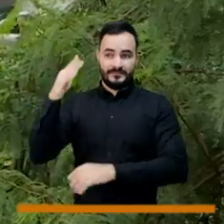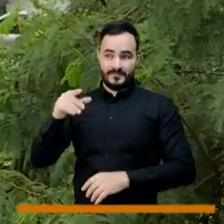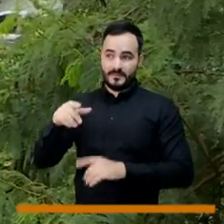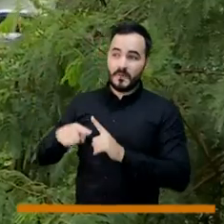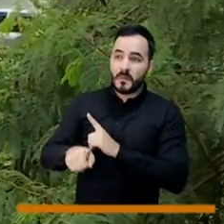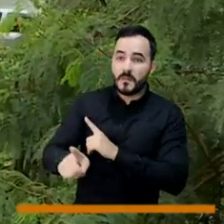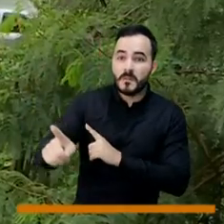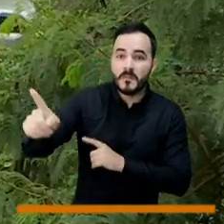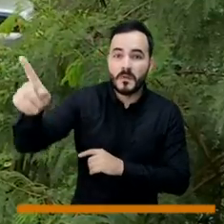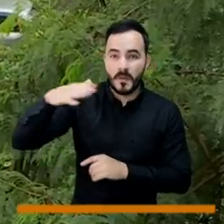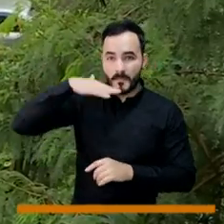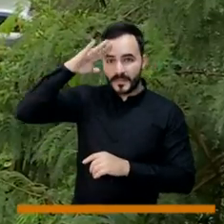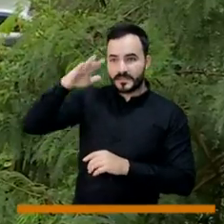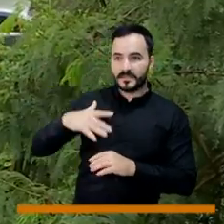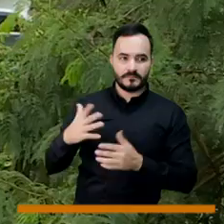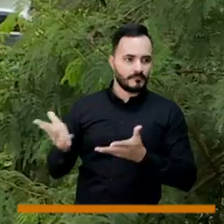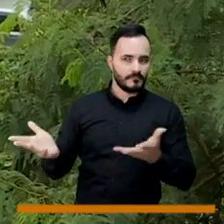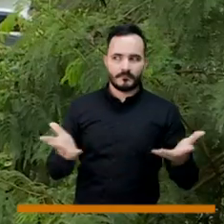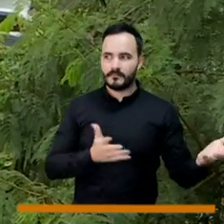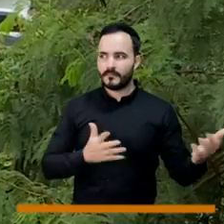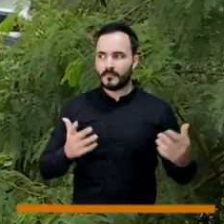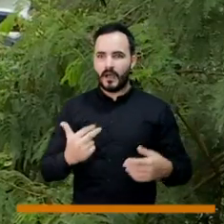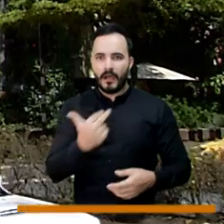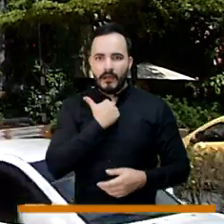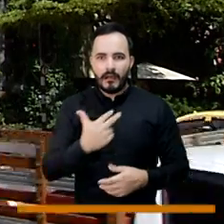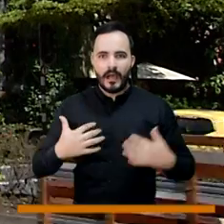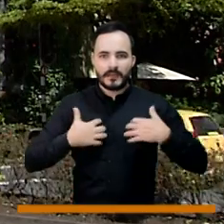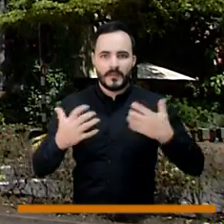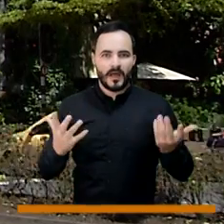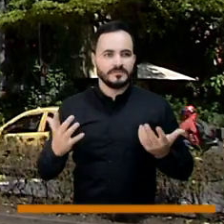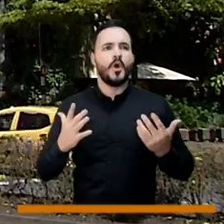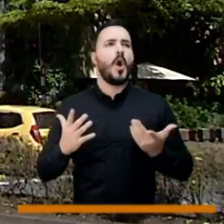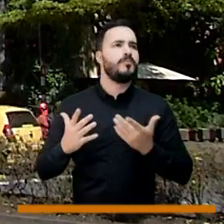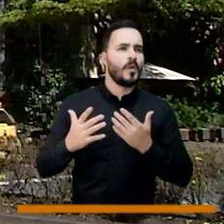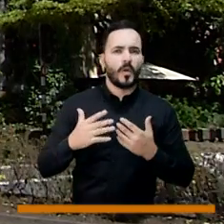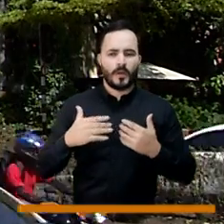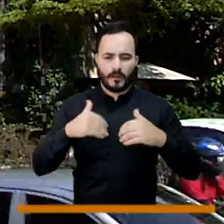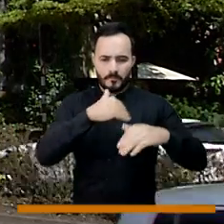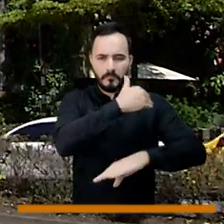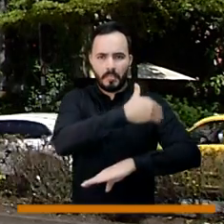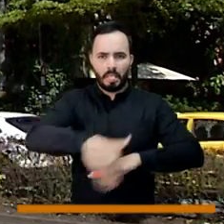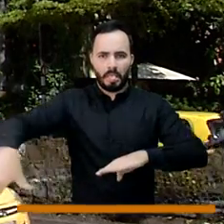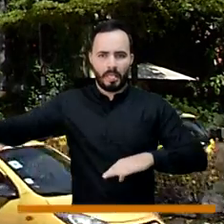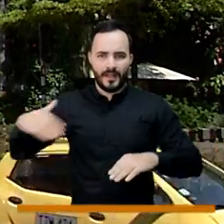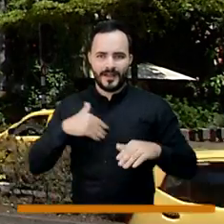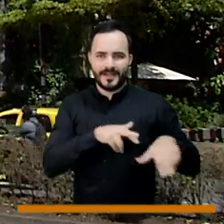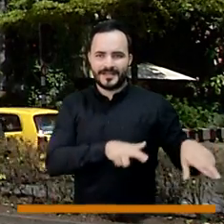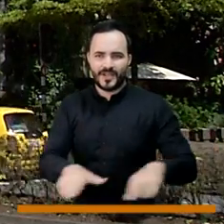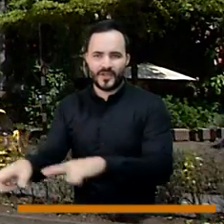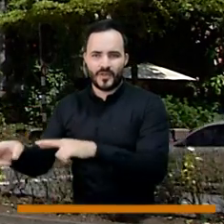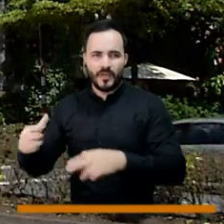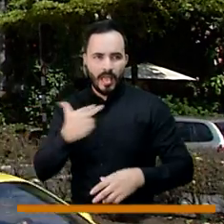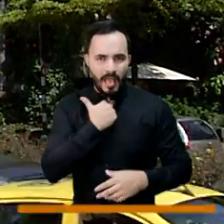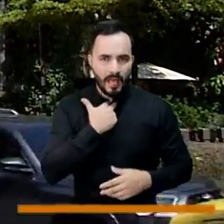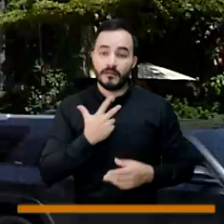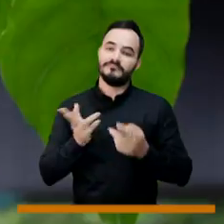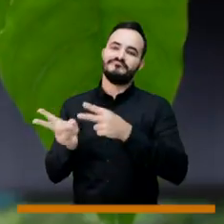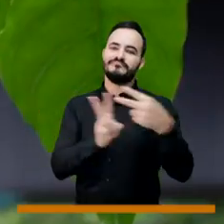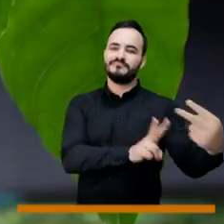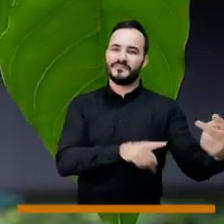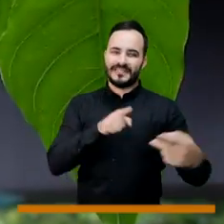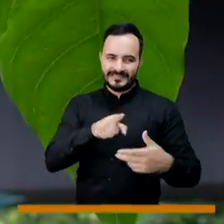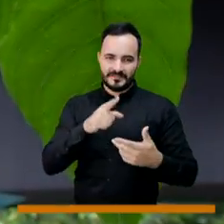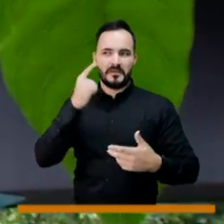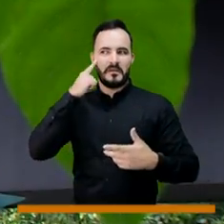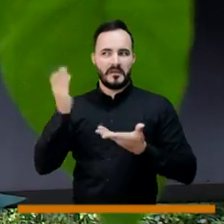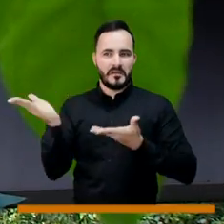río y el castillo en la parte alta ya de Medellín, no hay ningún paso que se le semeje a este. Entonces,